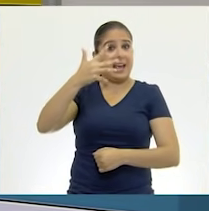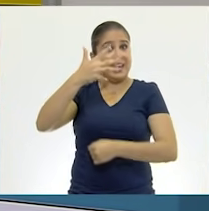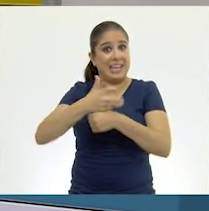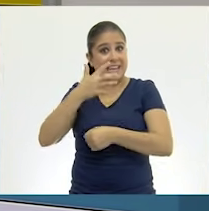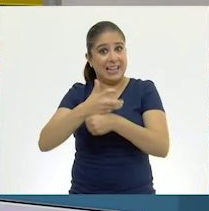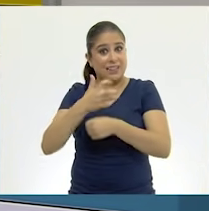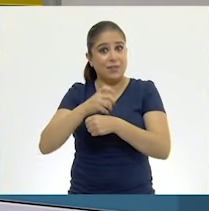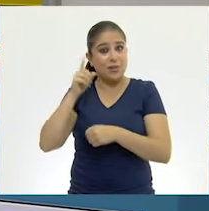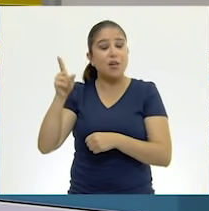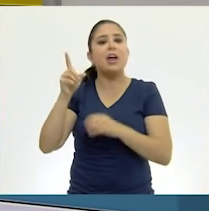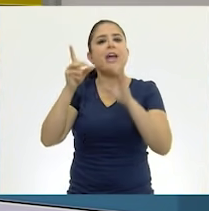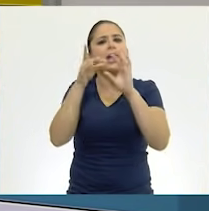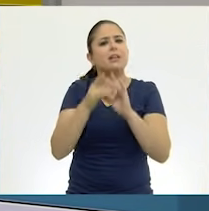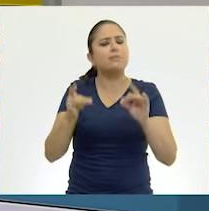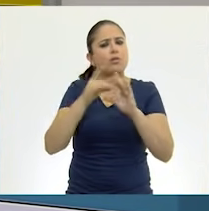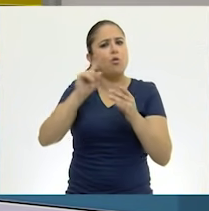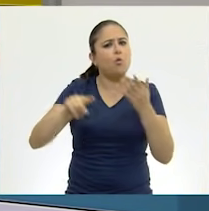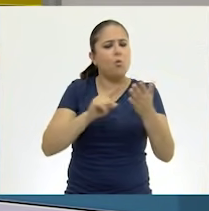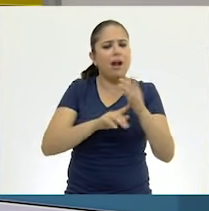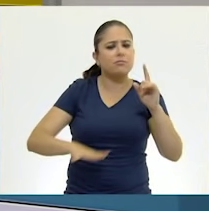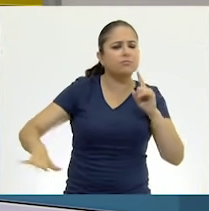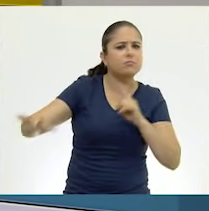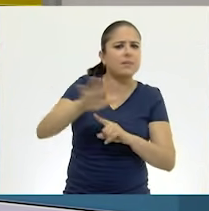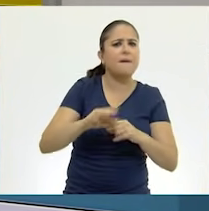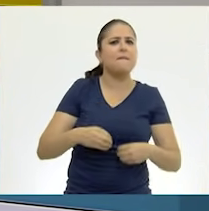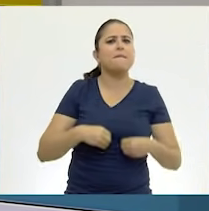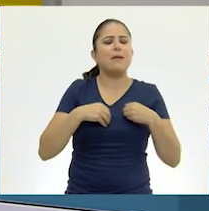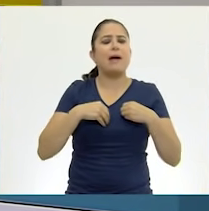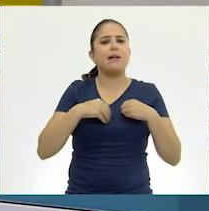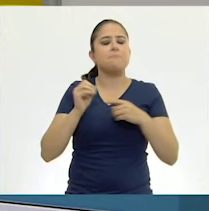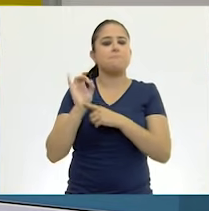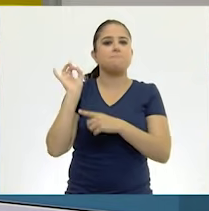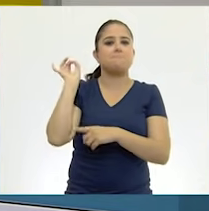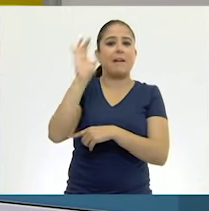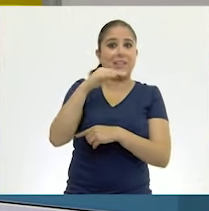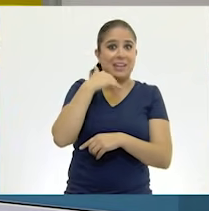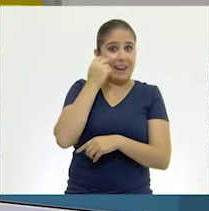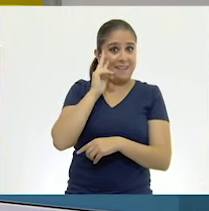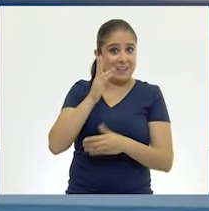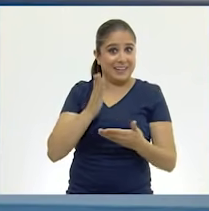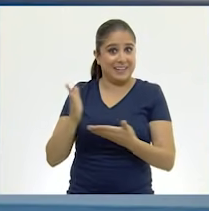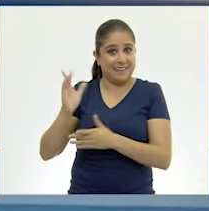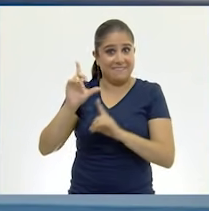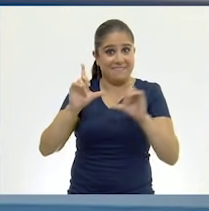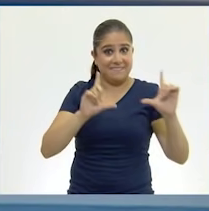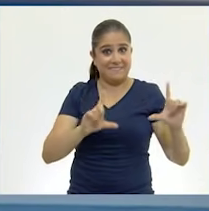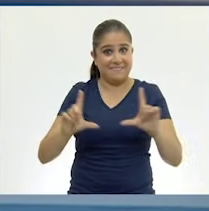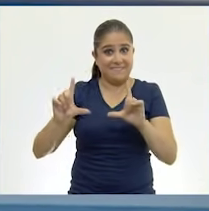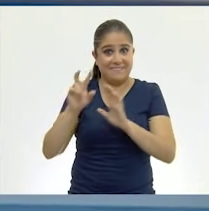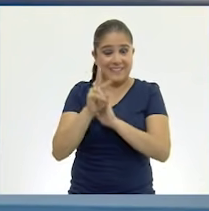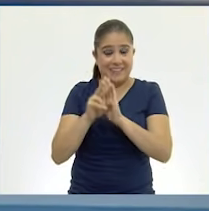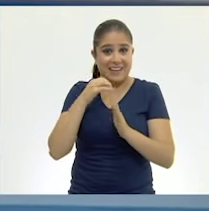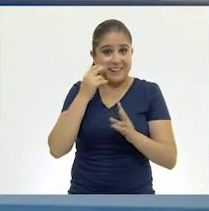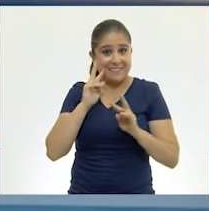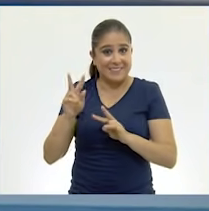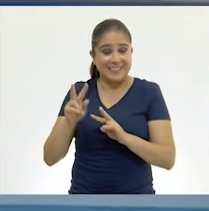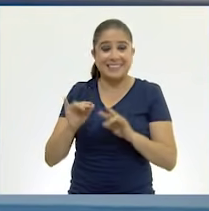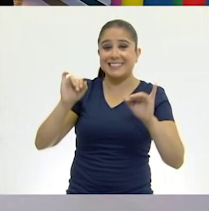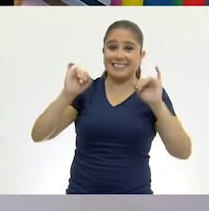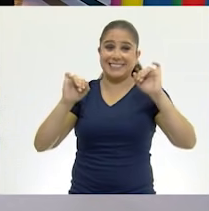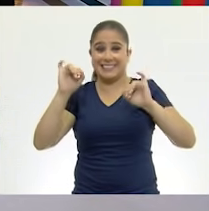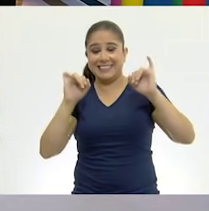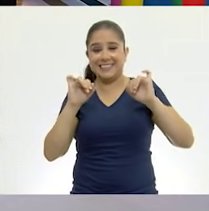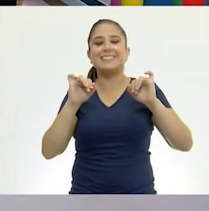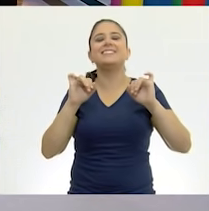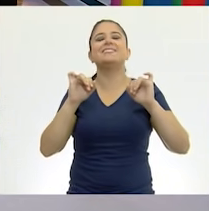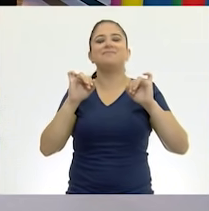grado, describió el lugar donde vive y nos envió su registro. ¿Quieren conocerlo? Sí, sí, maestra. Pues